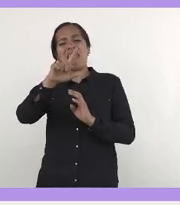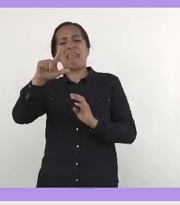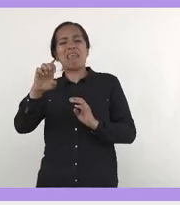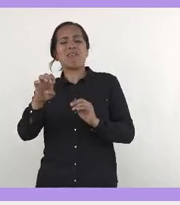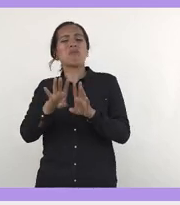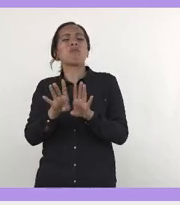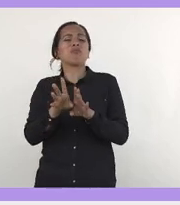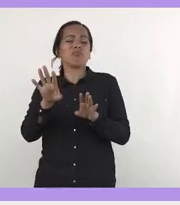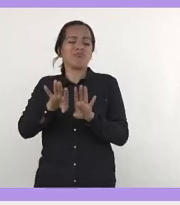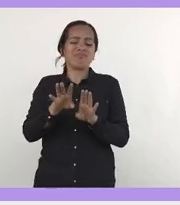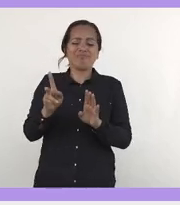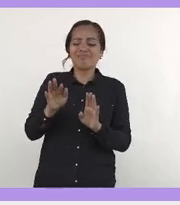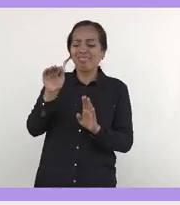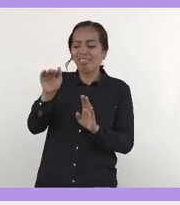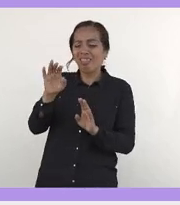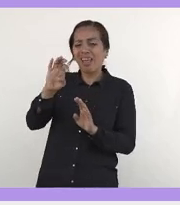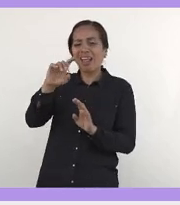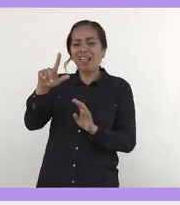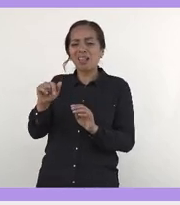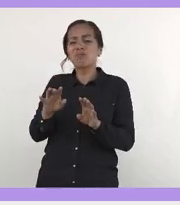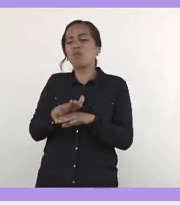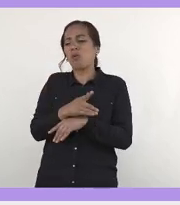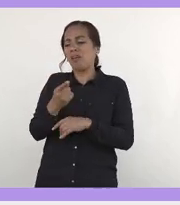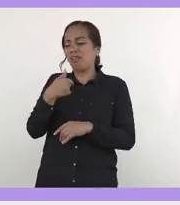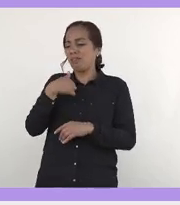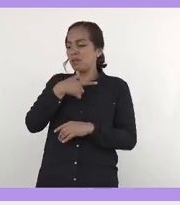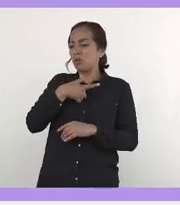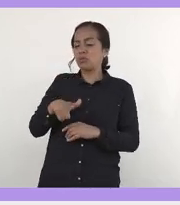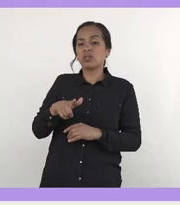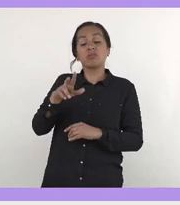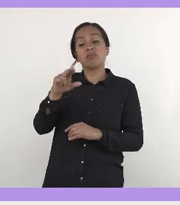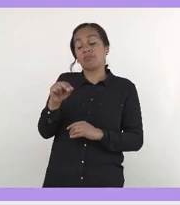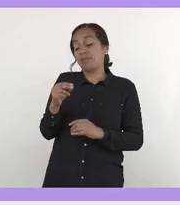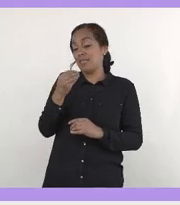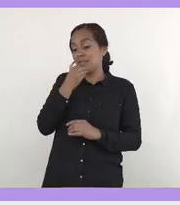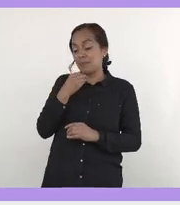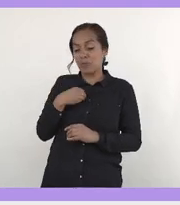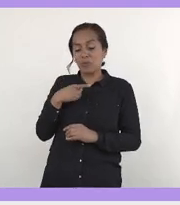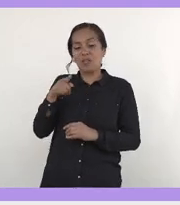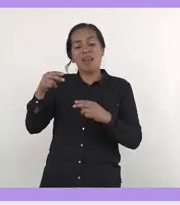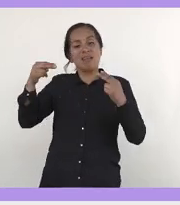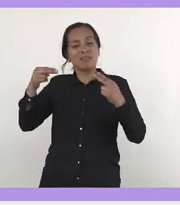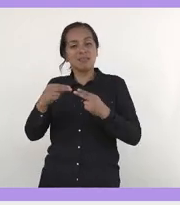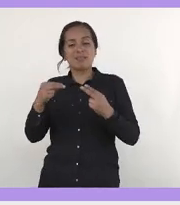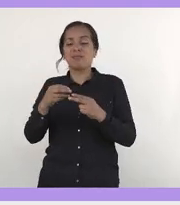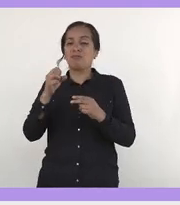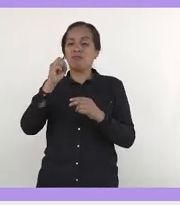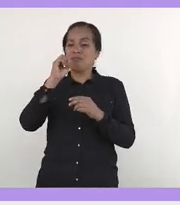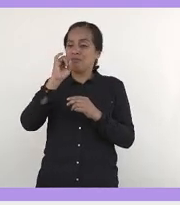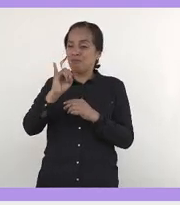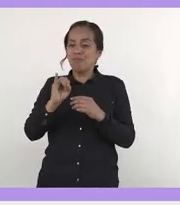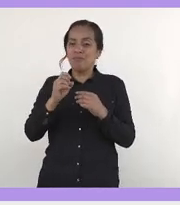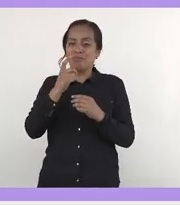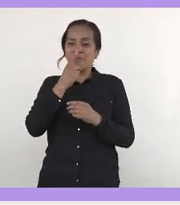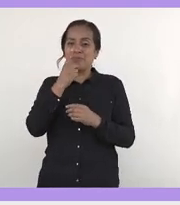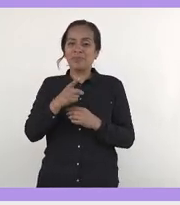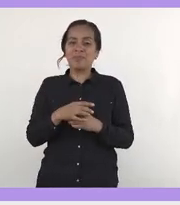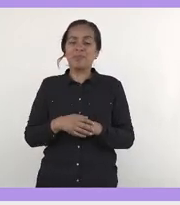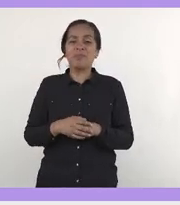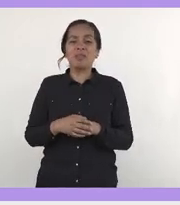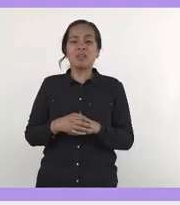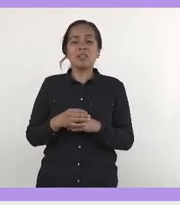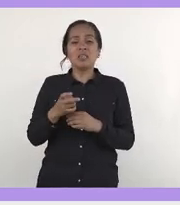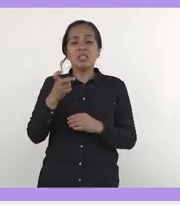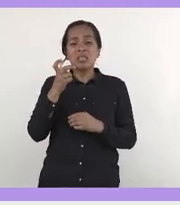Oye pues por qué lo necesito decir porque alguien requiere que le llame así entonces creo que ahí es donde donde empieza